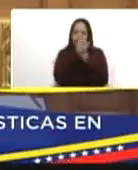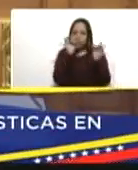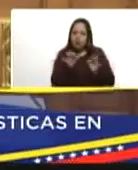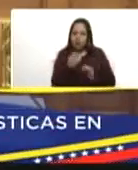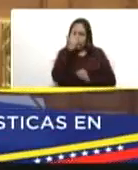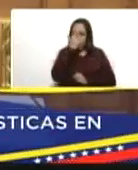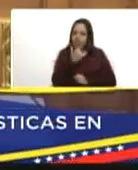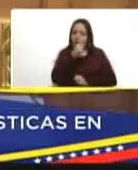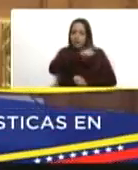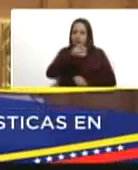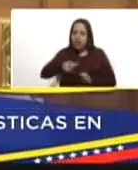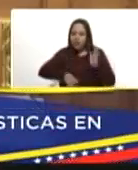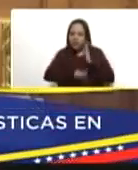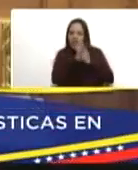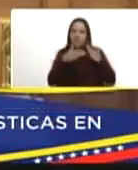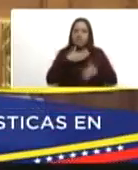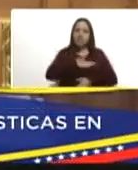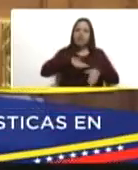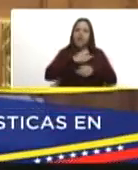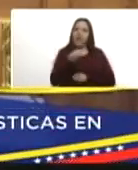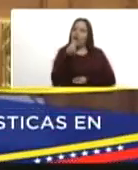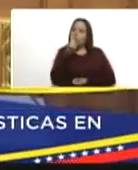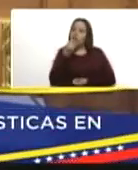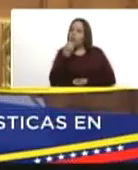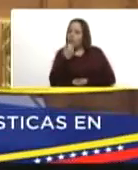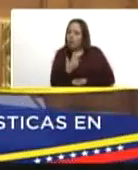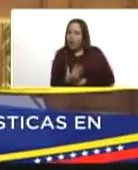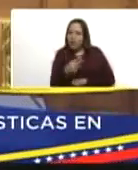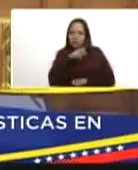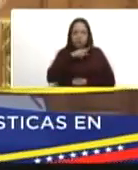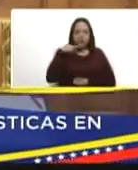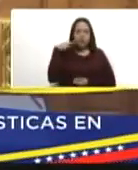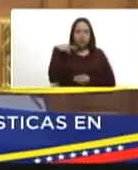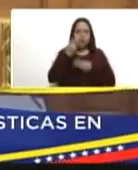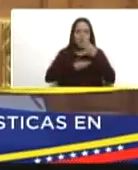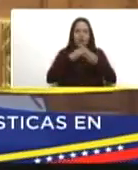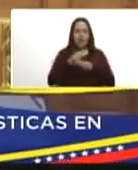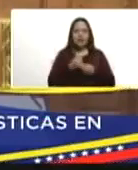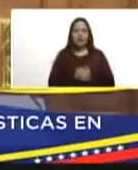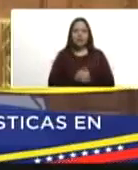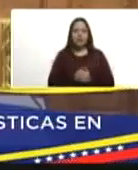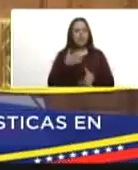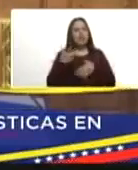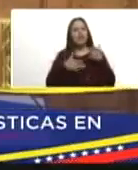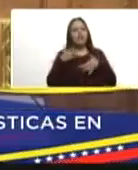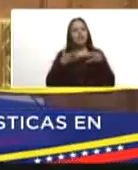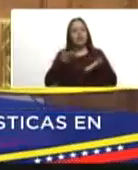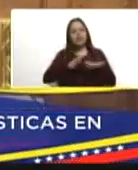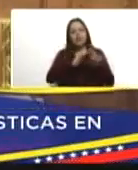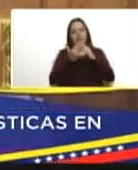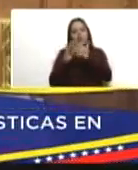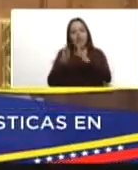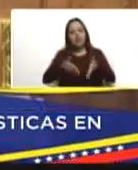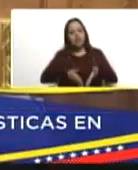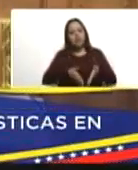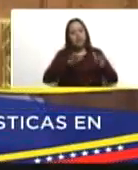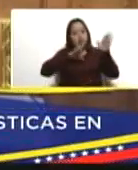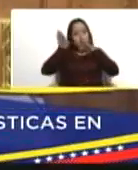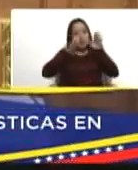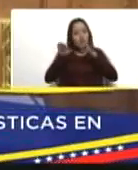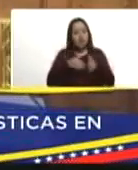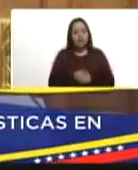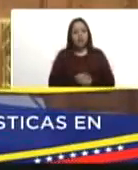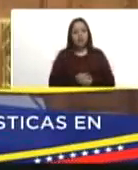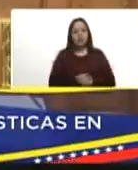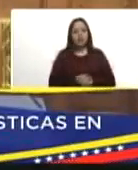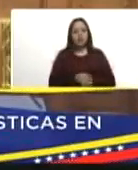va disfruta la comida la buena comida que se prepara en la turística comunal Disfruta